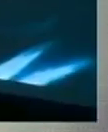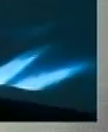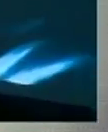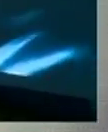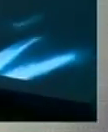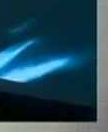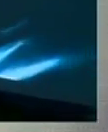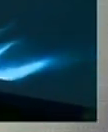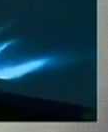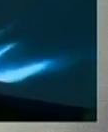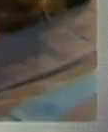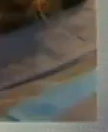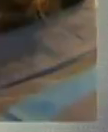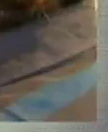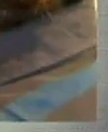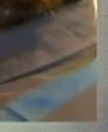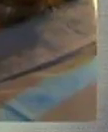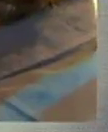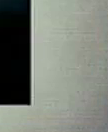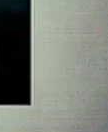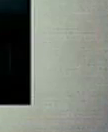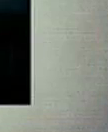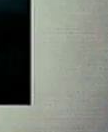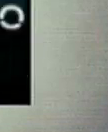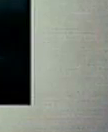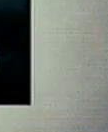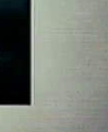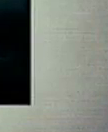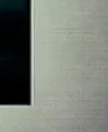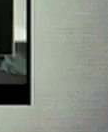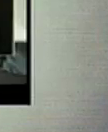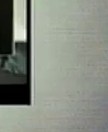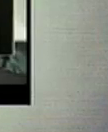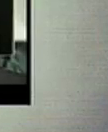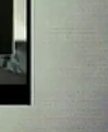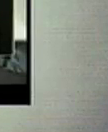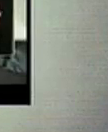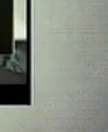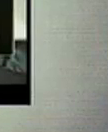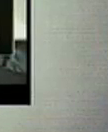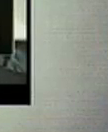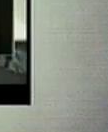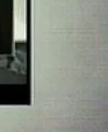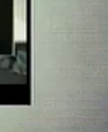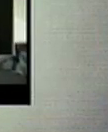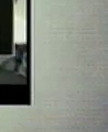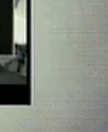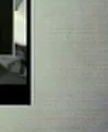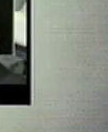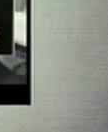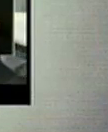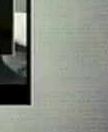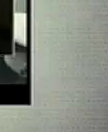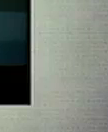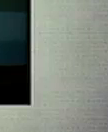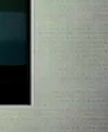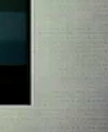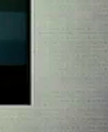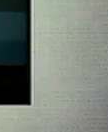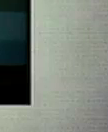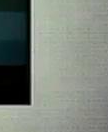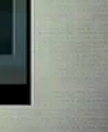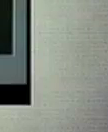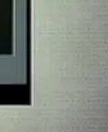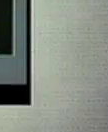también en encontrar un equilibrio entre todos los televidentes. Wilton Maldonado Pulido nos escribe un mensaje en el que nos cuenta que es fan del programa Vivir